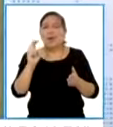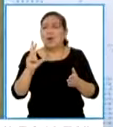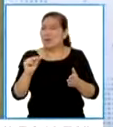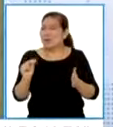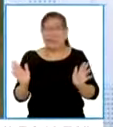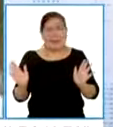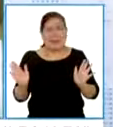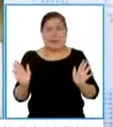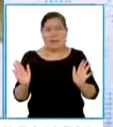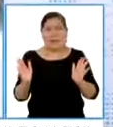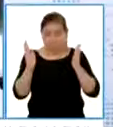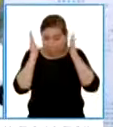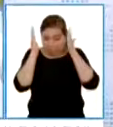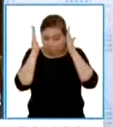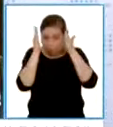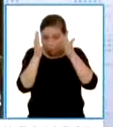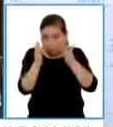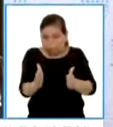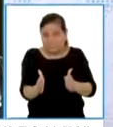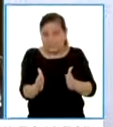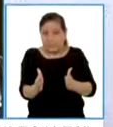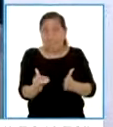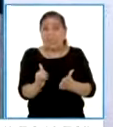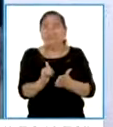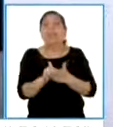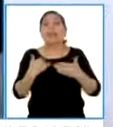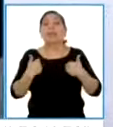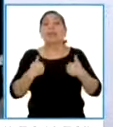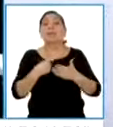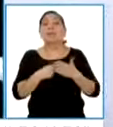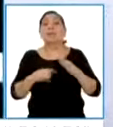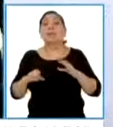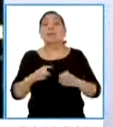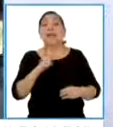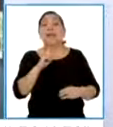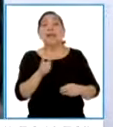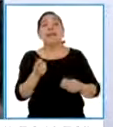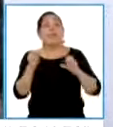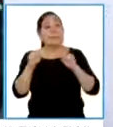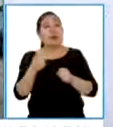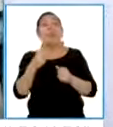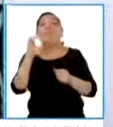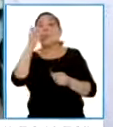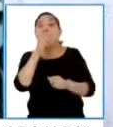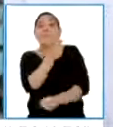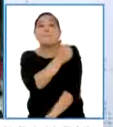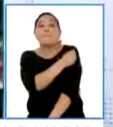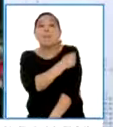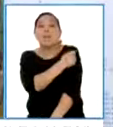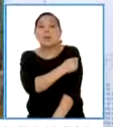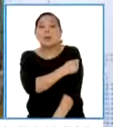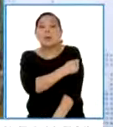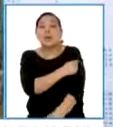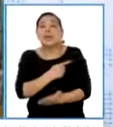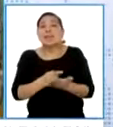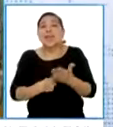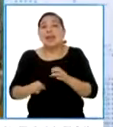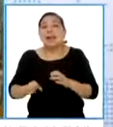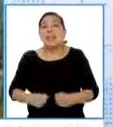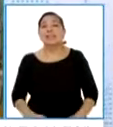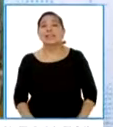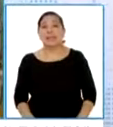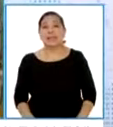debemos desenfocarnos. En este momento, lo que tenemos que hacer es conseguir vacunas. Lo que tenemos que hacer